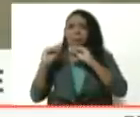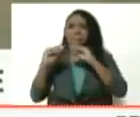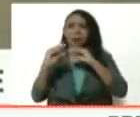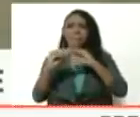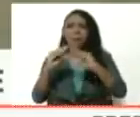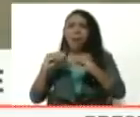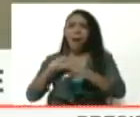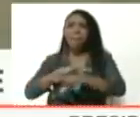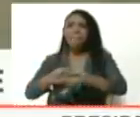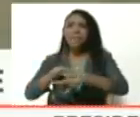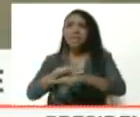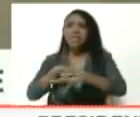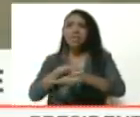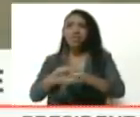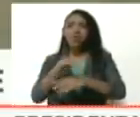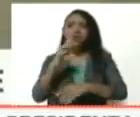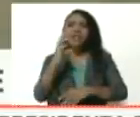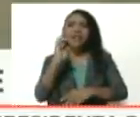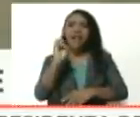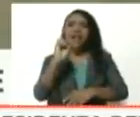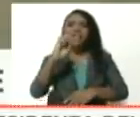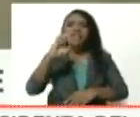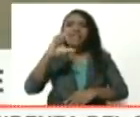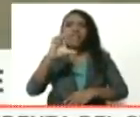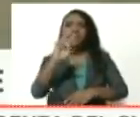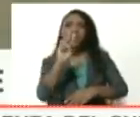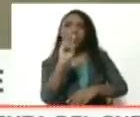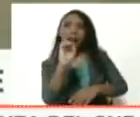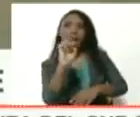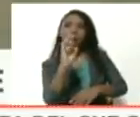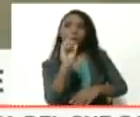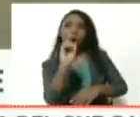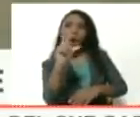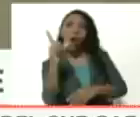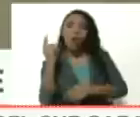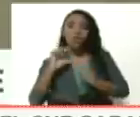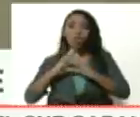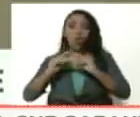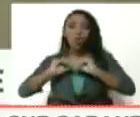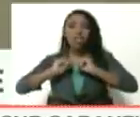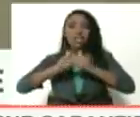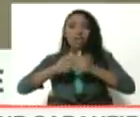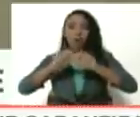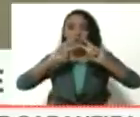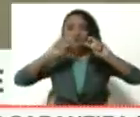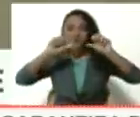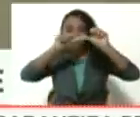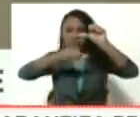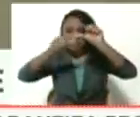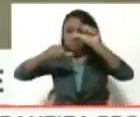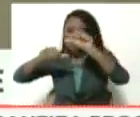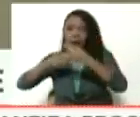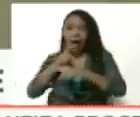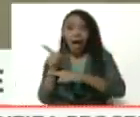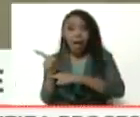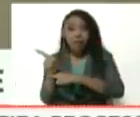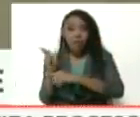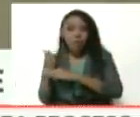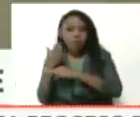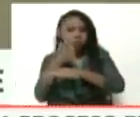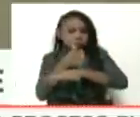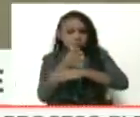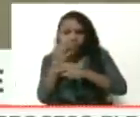ministro Reverol. Ellos todos han iniciado las investigaciones. Todos ellos están allí, sus